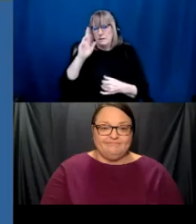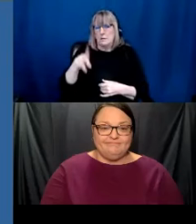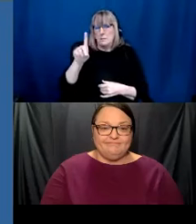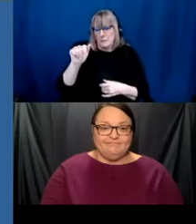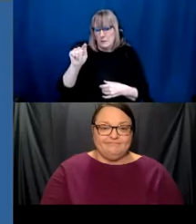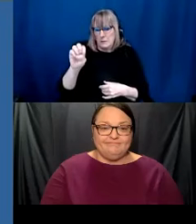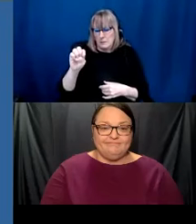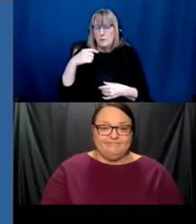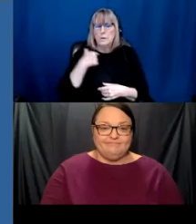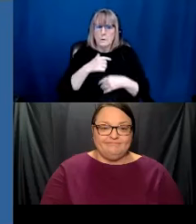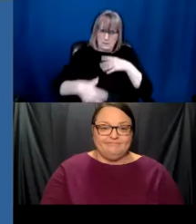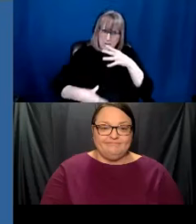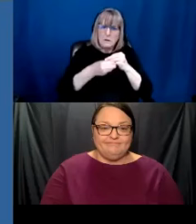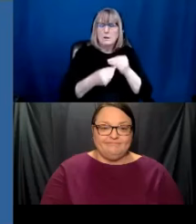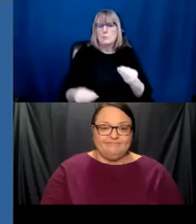2018.